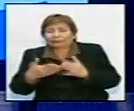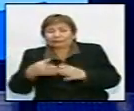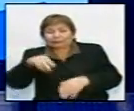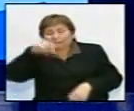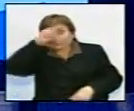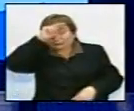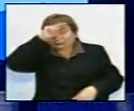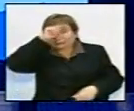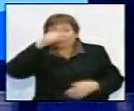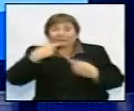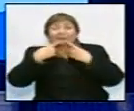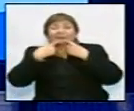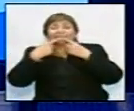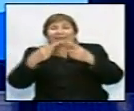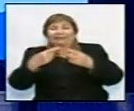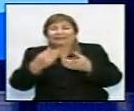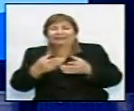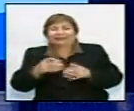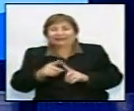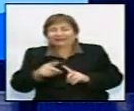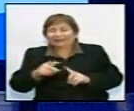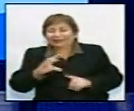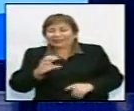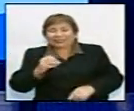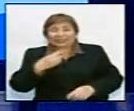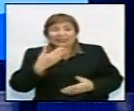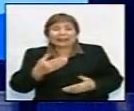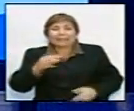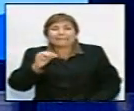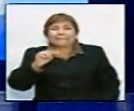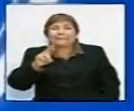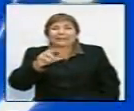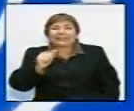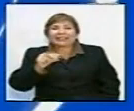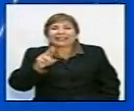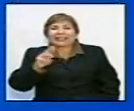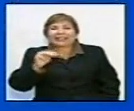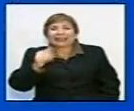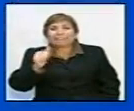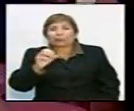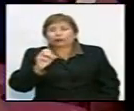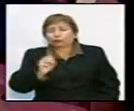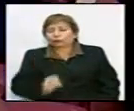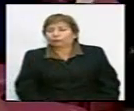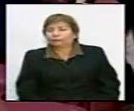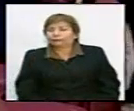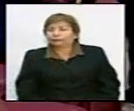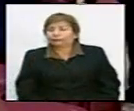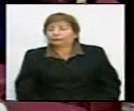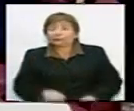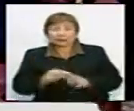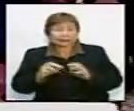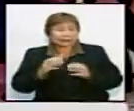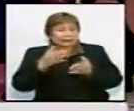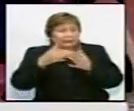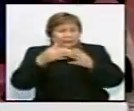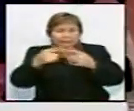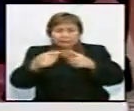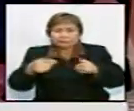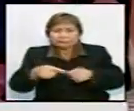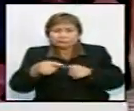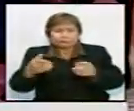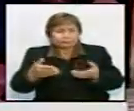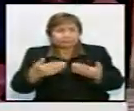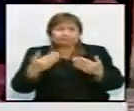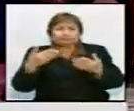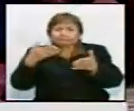Perú. El anuncio lo hizo la titular de ese grupo de trabajo, María Ramos. Los problemas de demarcación territorial